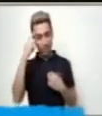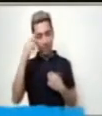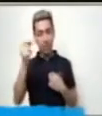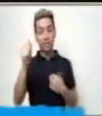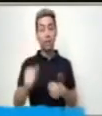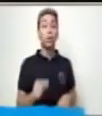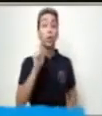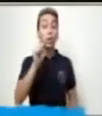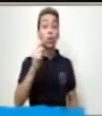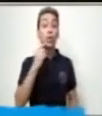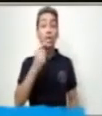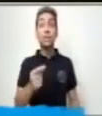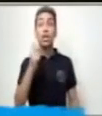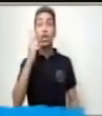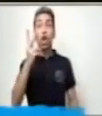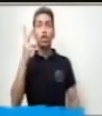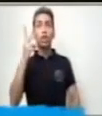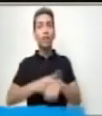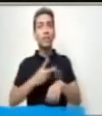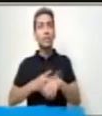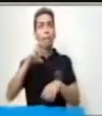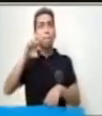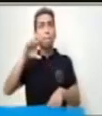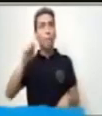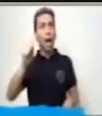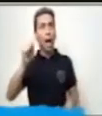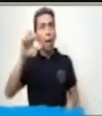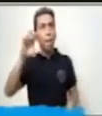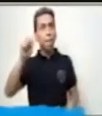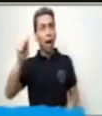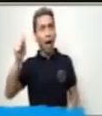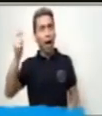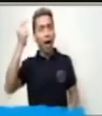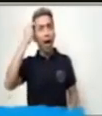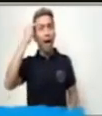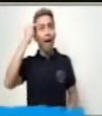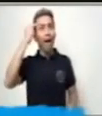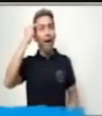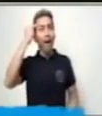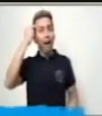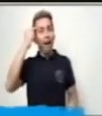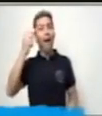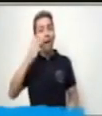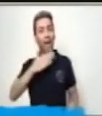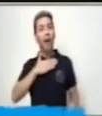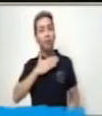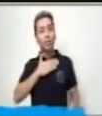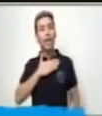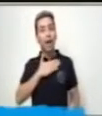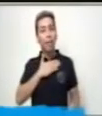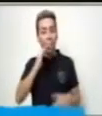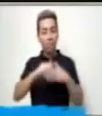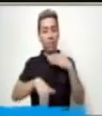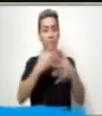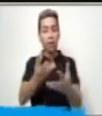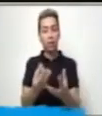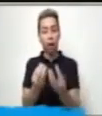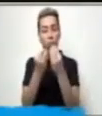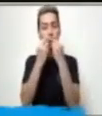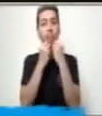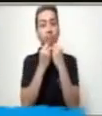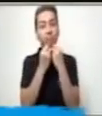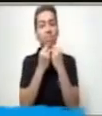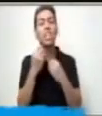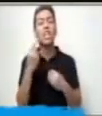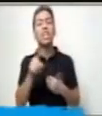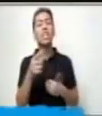digas dos veces pa, mi nombre sabrás. Después me comerás. ¿Quién soy?